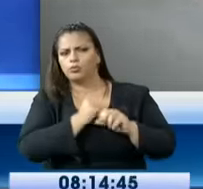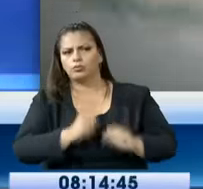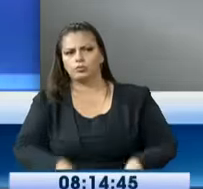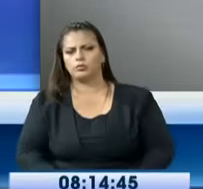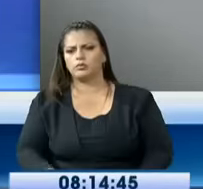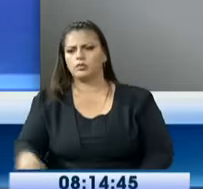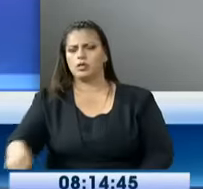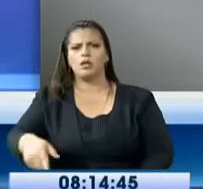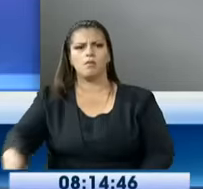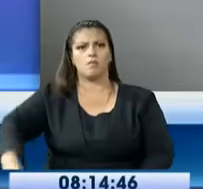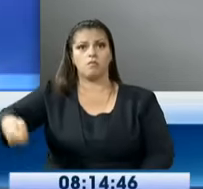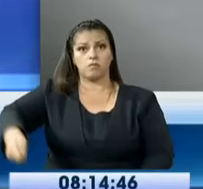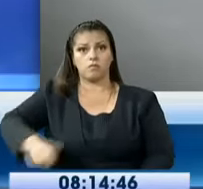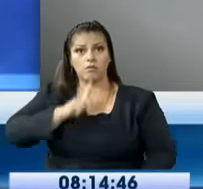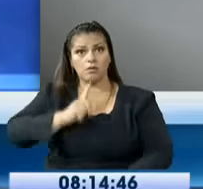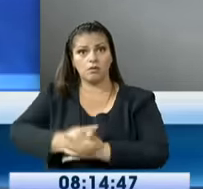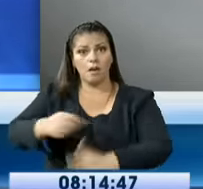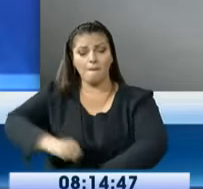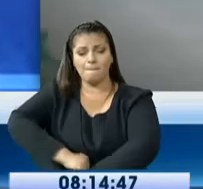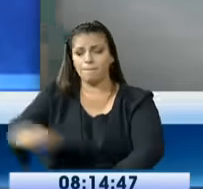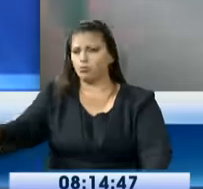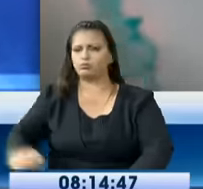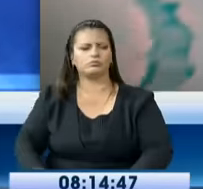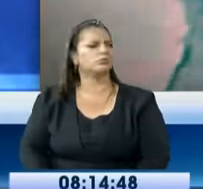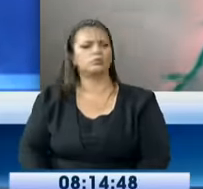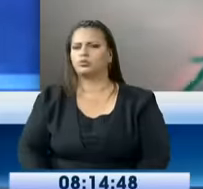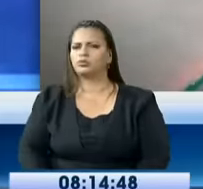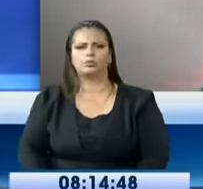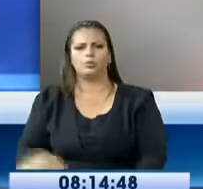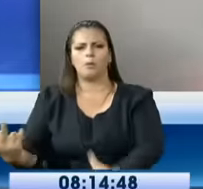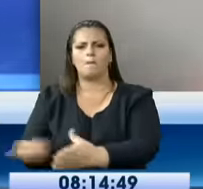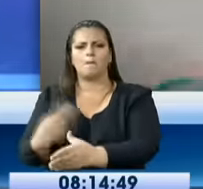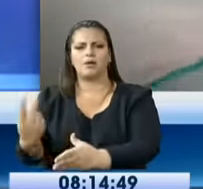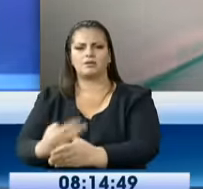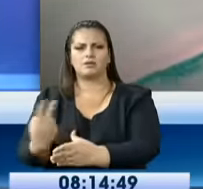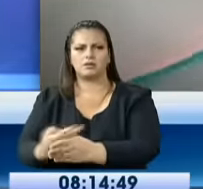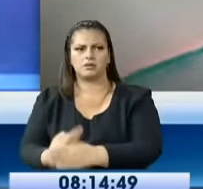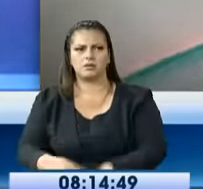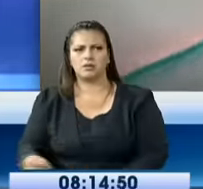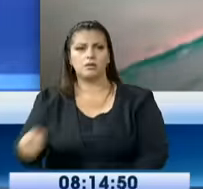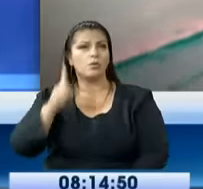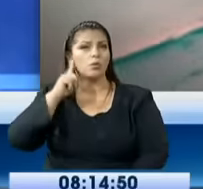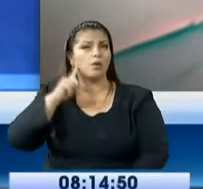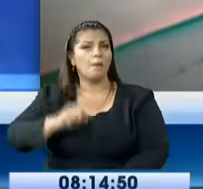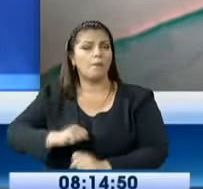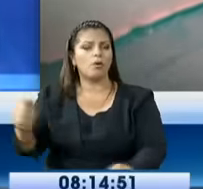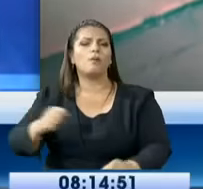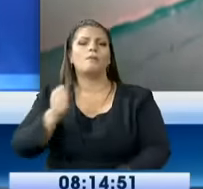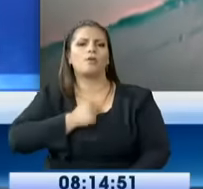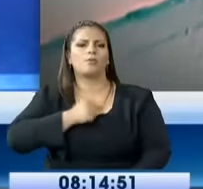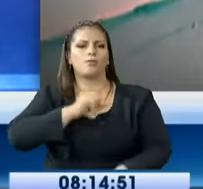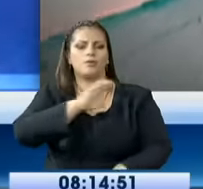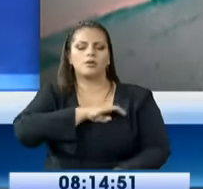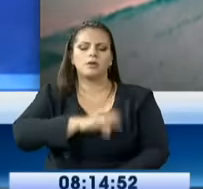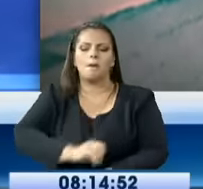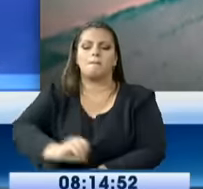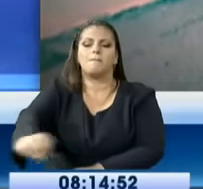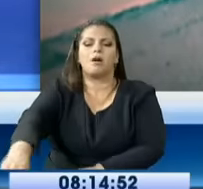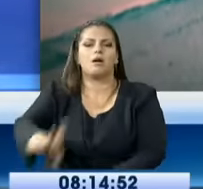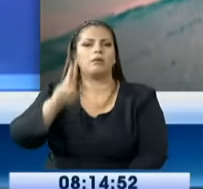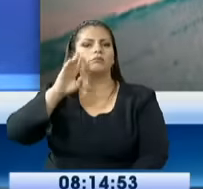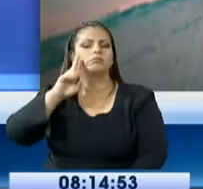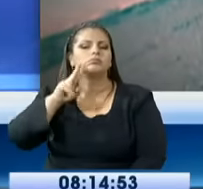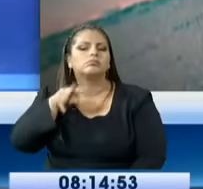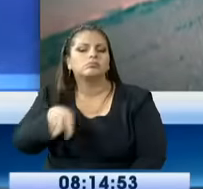vacía. El sonido que se dio fue por la presión de la pistola que utilizan los compañeros del GIR. Supuestamente, ¿quién dejó el ruido? ¿Quién